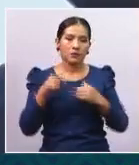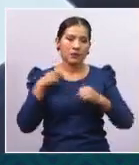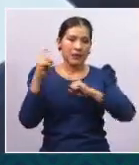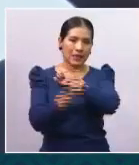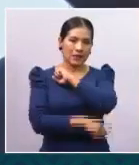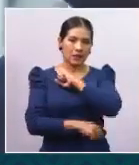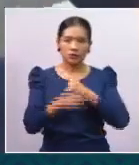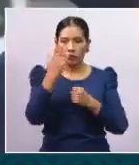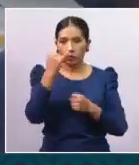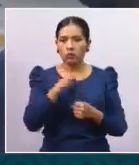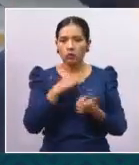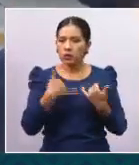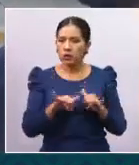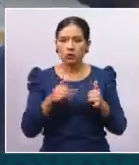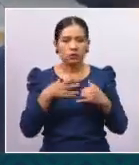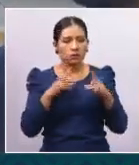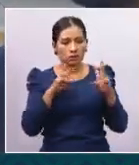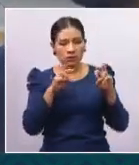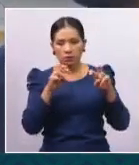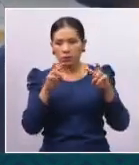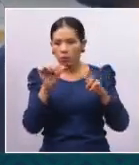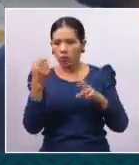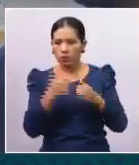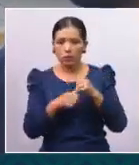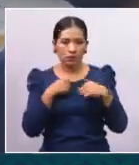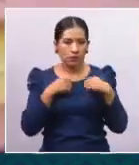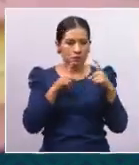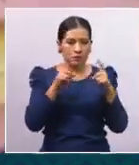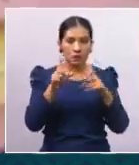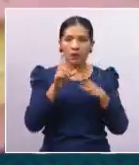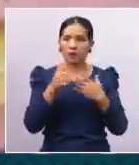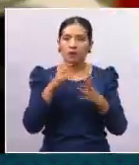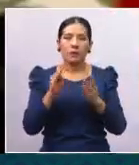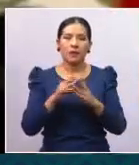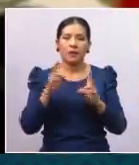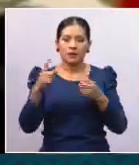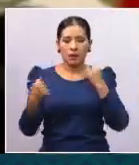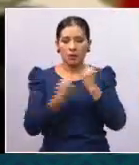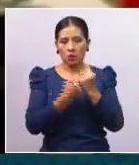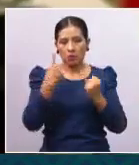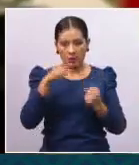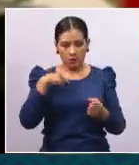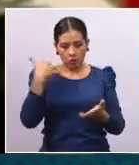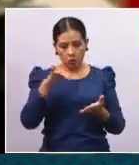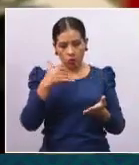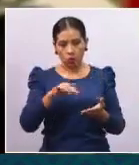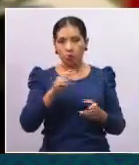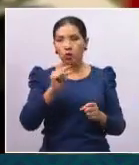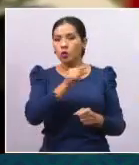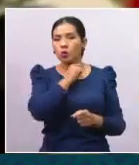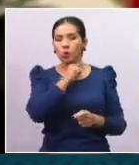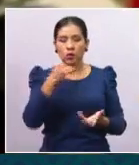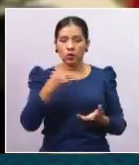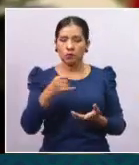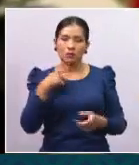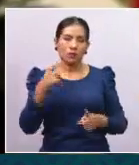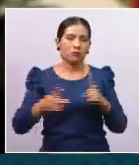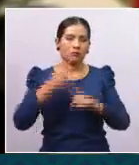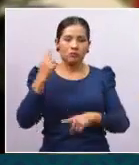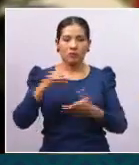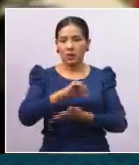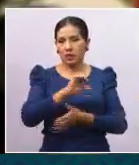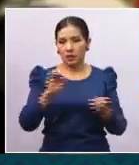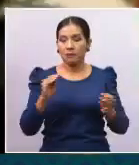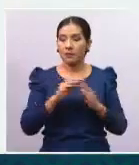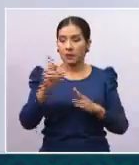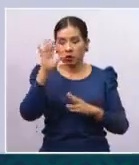seguía investigando otros casos. Y entonces me cortaron la financiación a mi estudio teológico. Y más, no contento con eso, el novio del padre